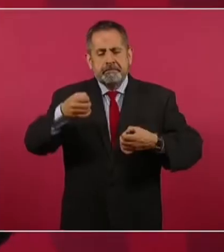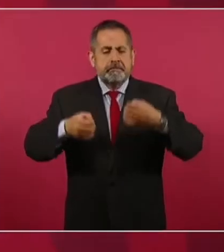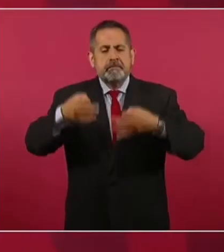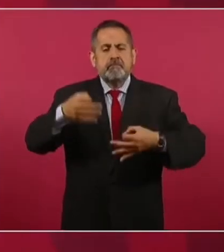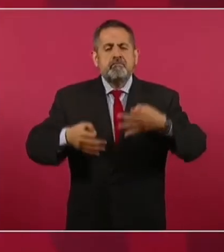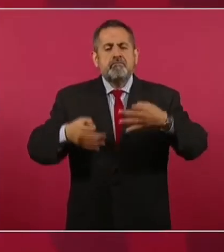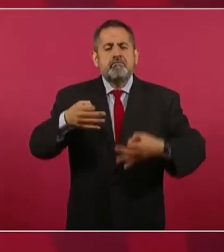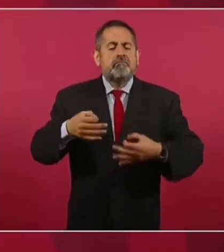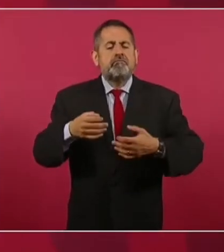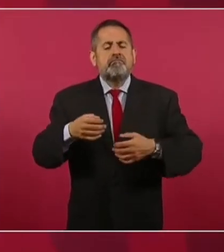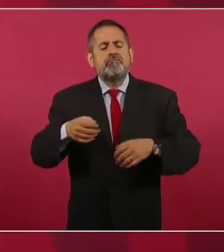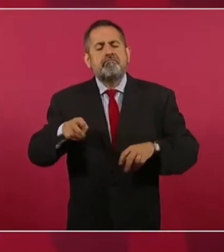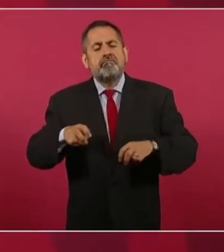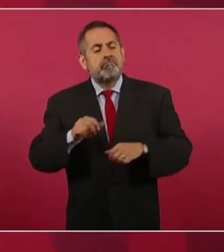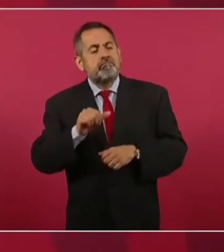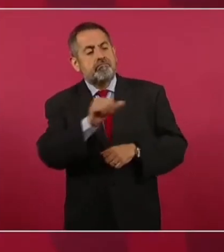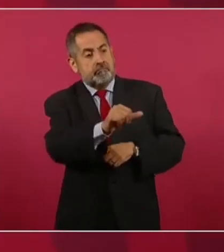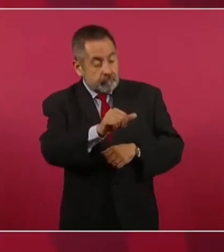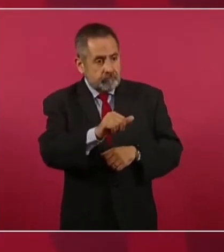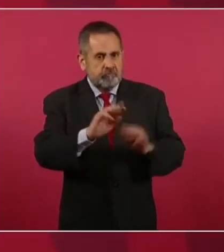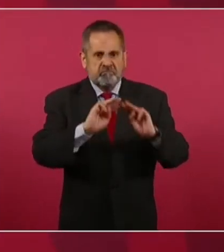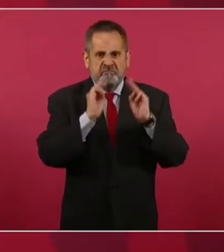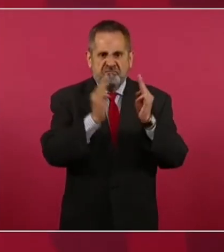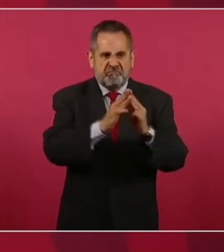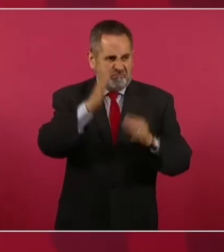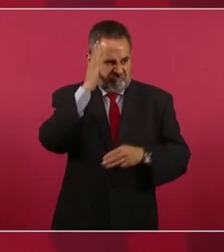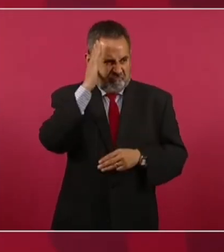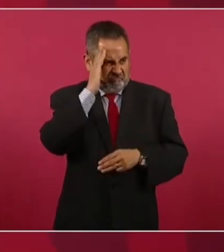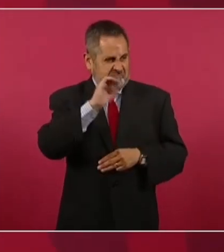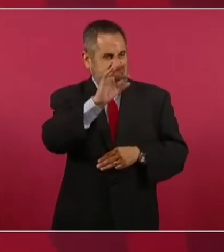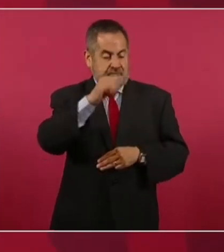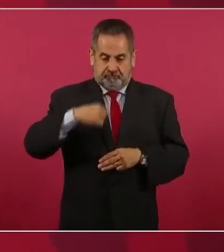juzgar a capos.